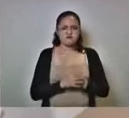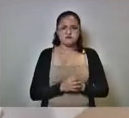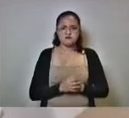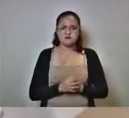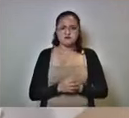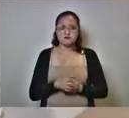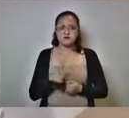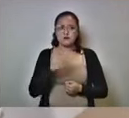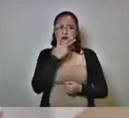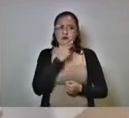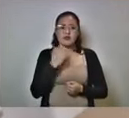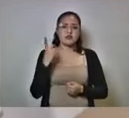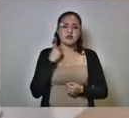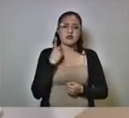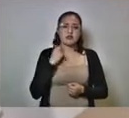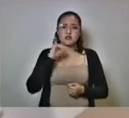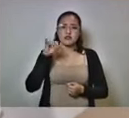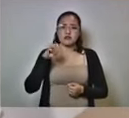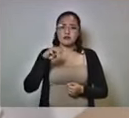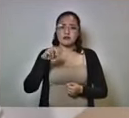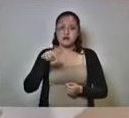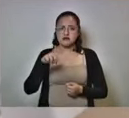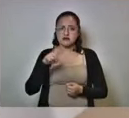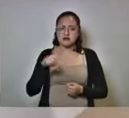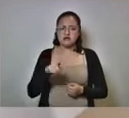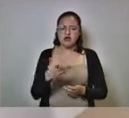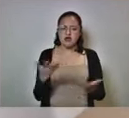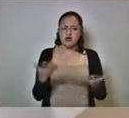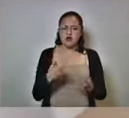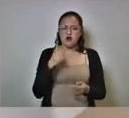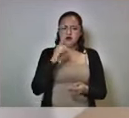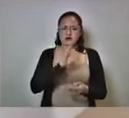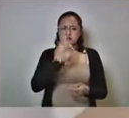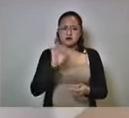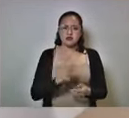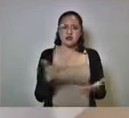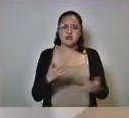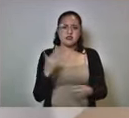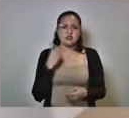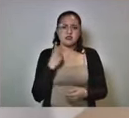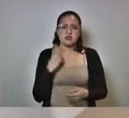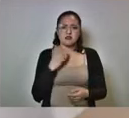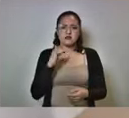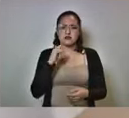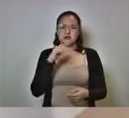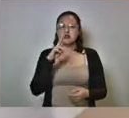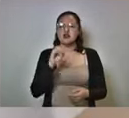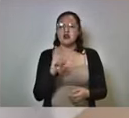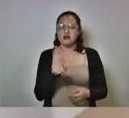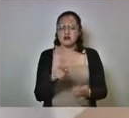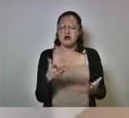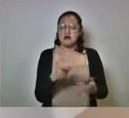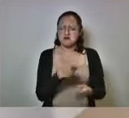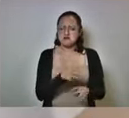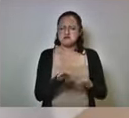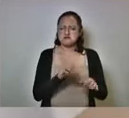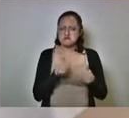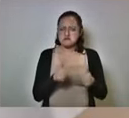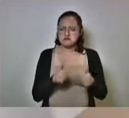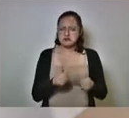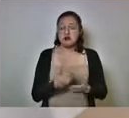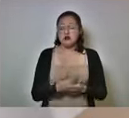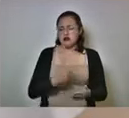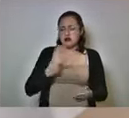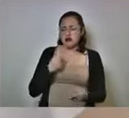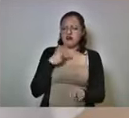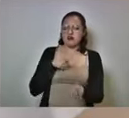Que ese señor diputado Jiménez haga el 1% de lo que hace el diputado Biestro antes de